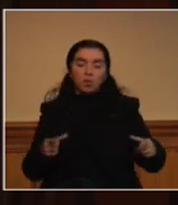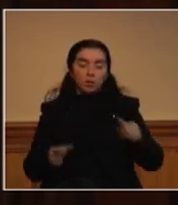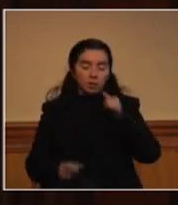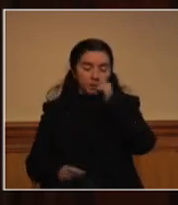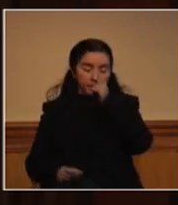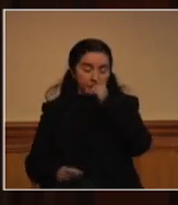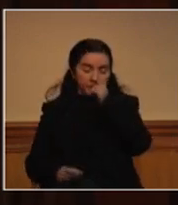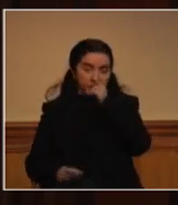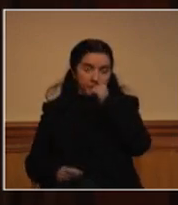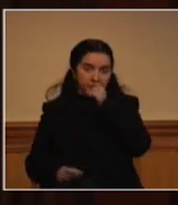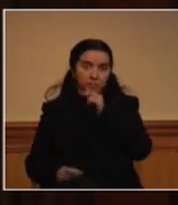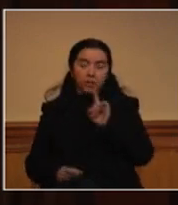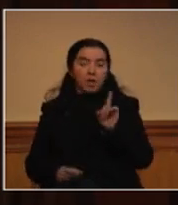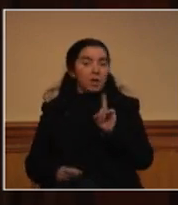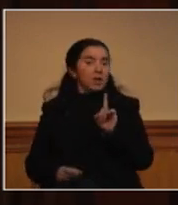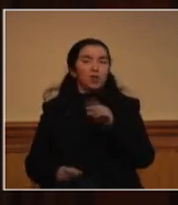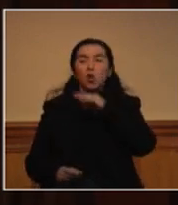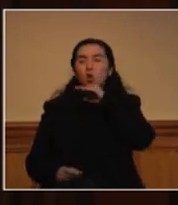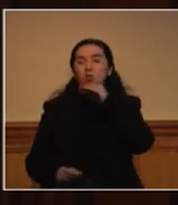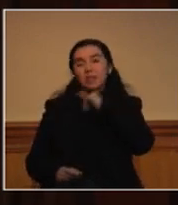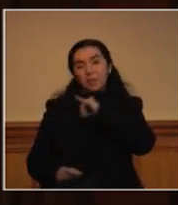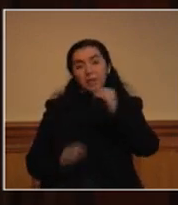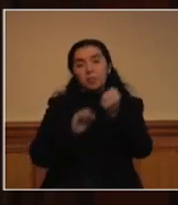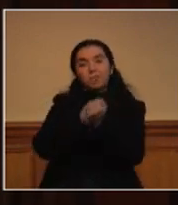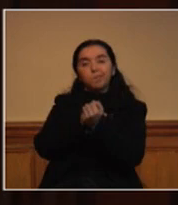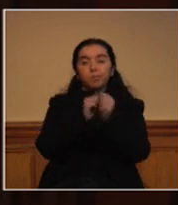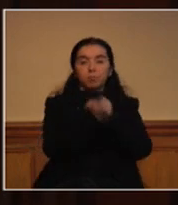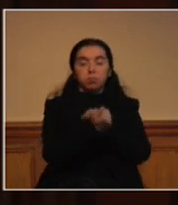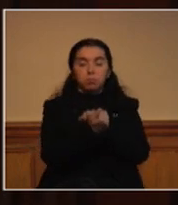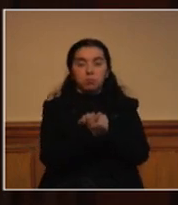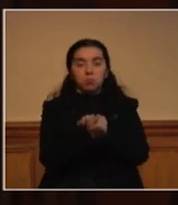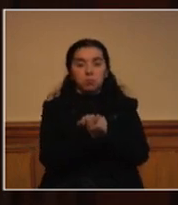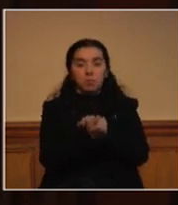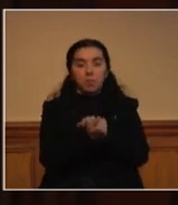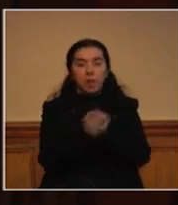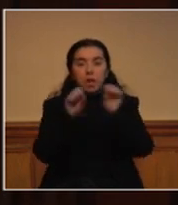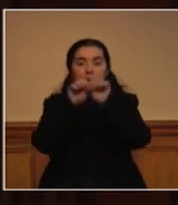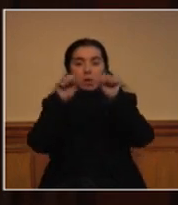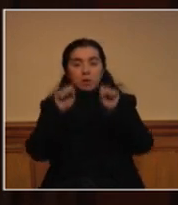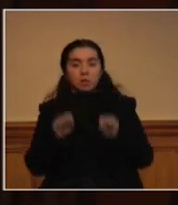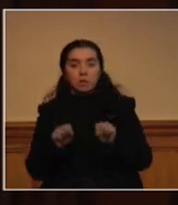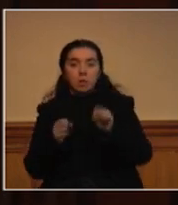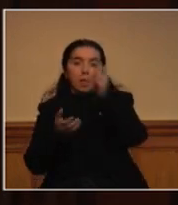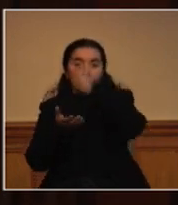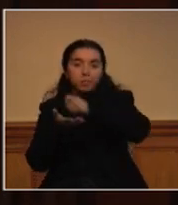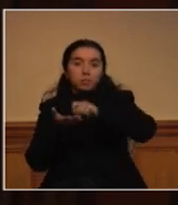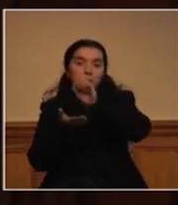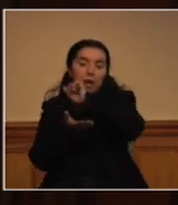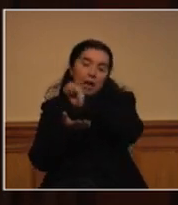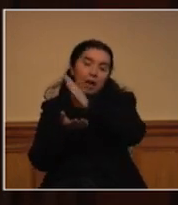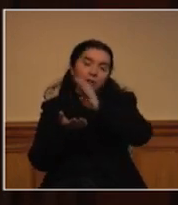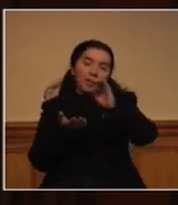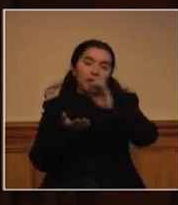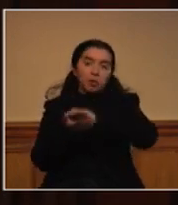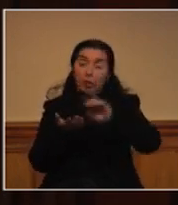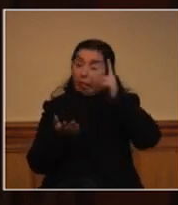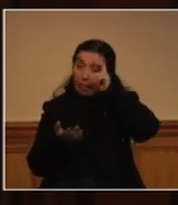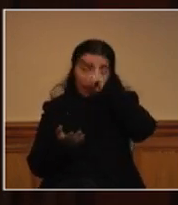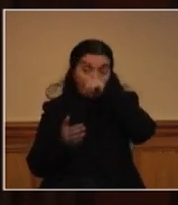y no nos sirve para hacer el trasvase al sistema alfabético con mayor